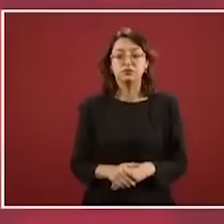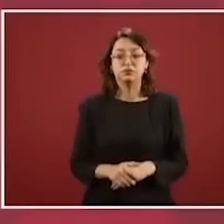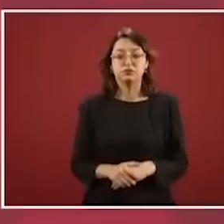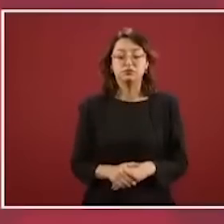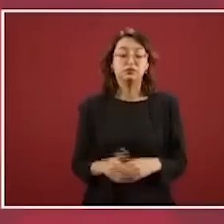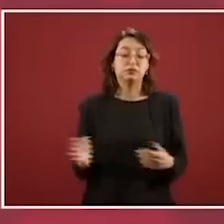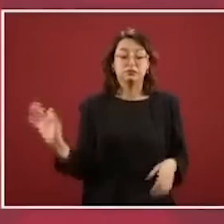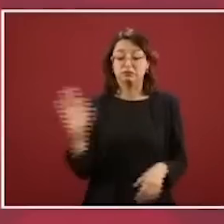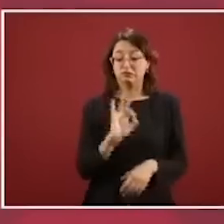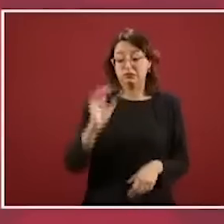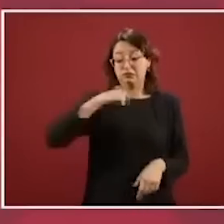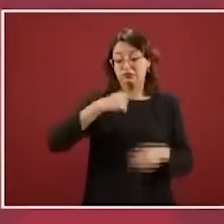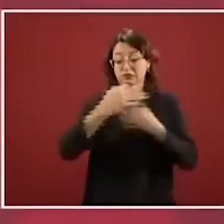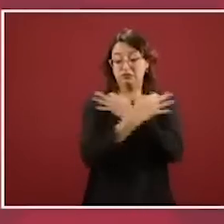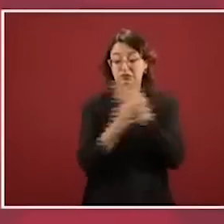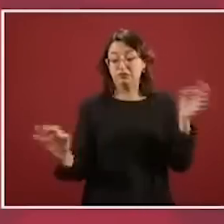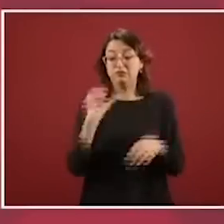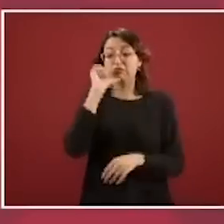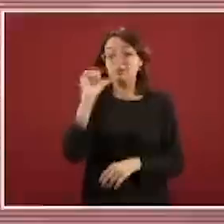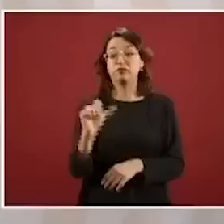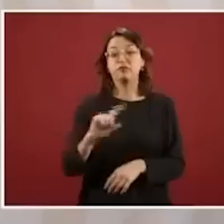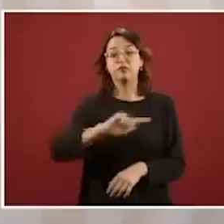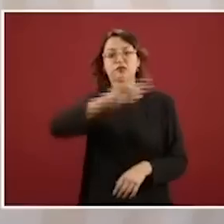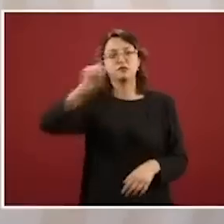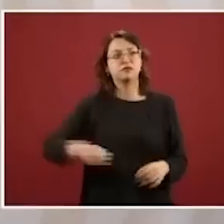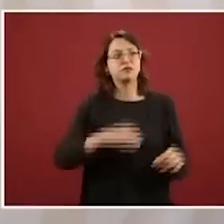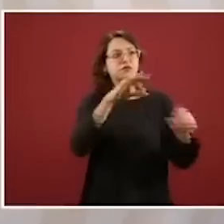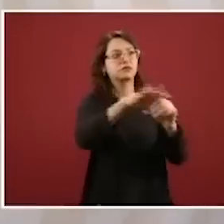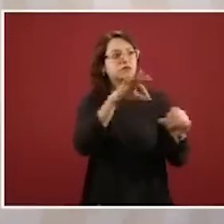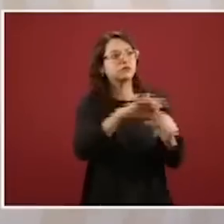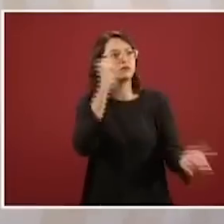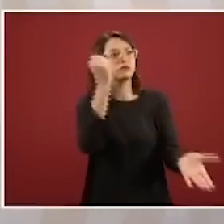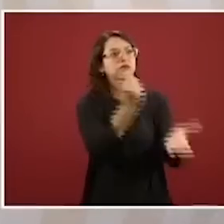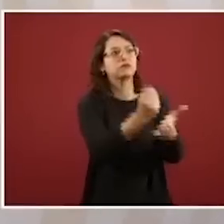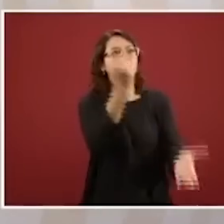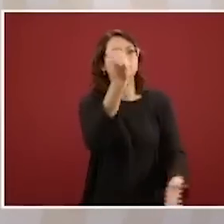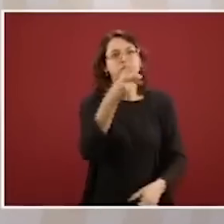justa razón, pasada la votación, ¿por qué México no dijo nada?